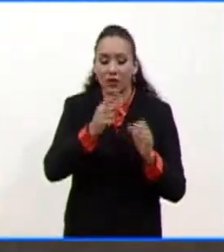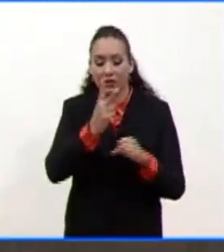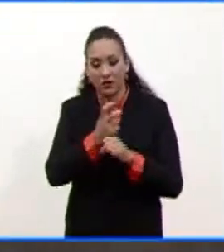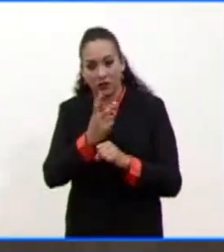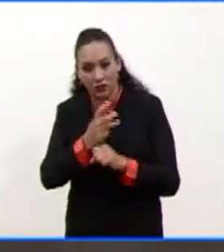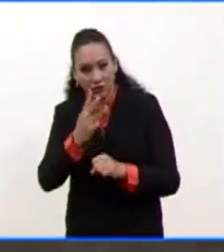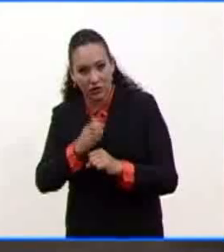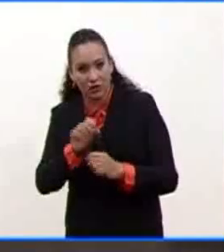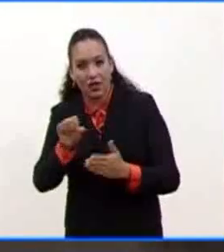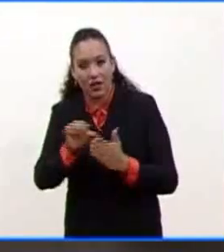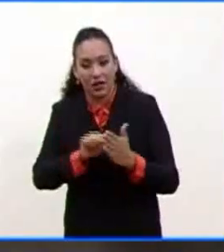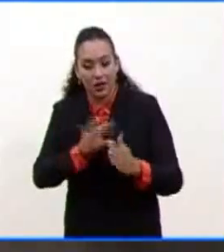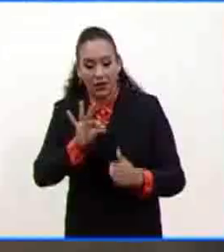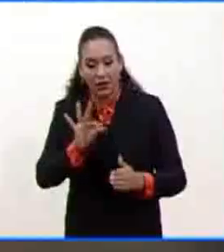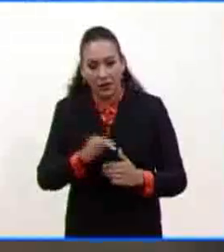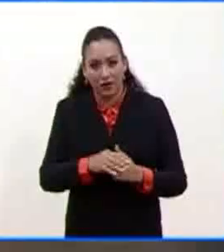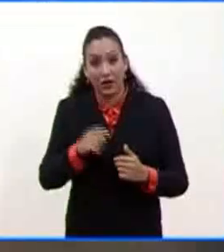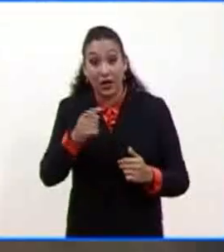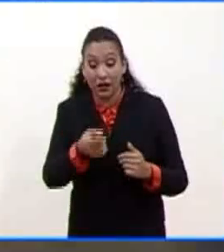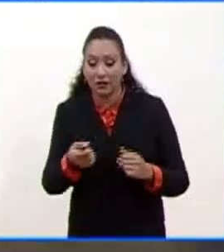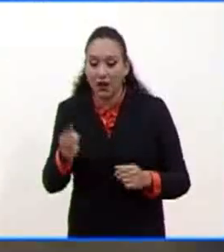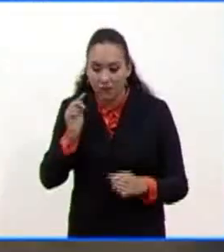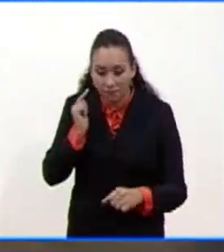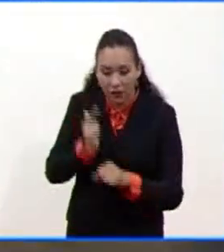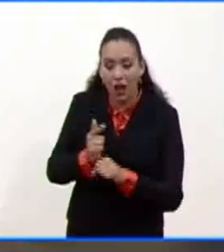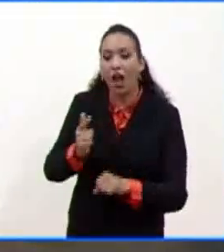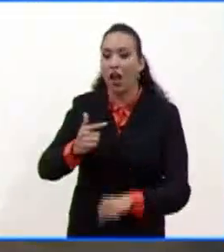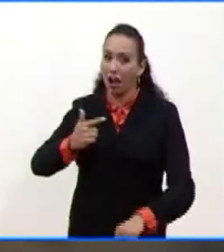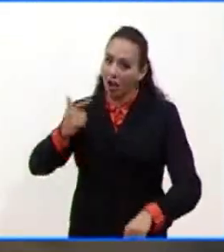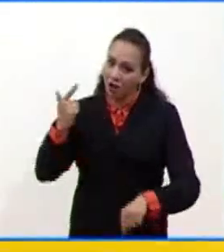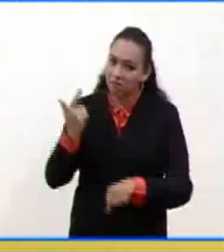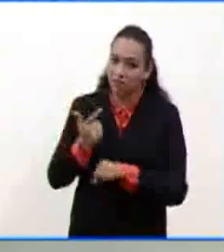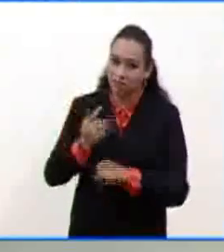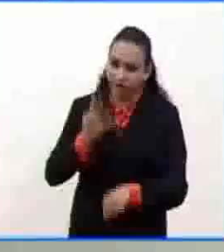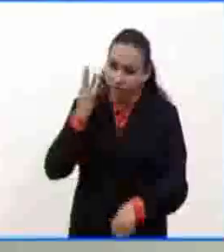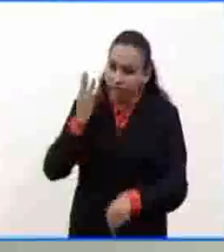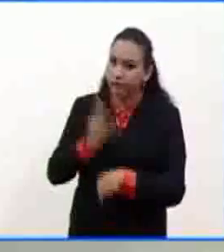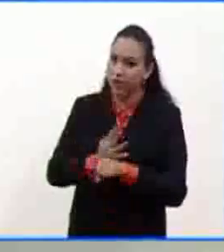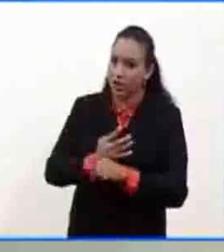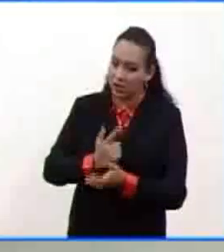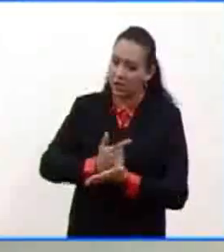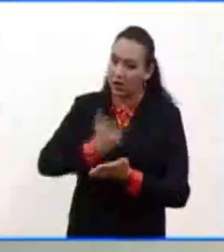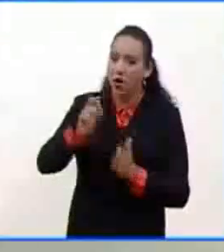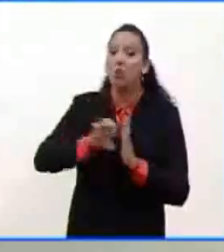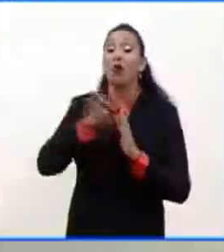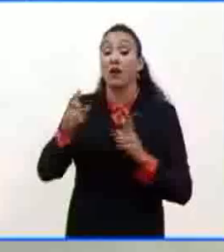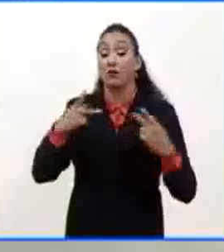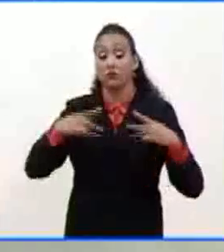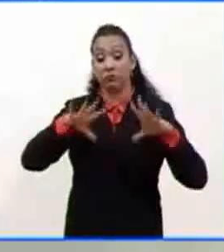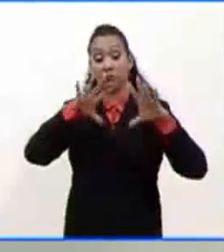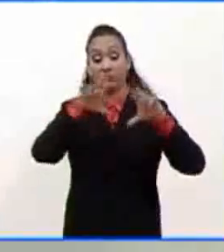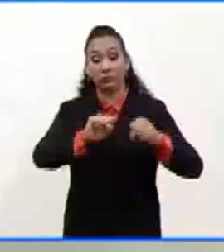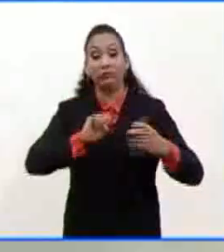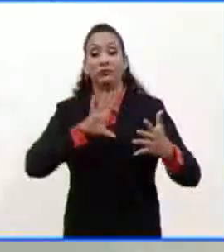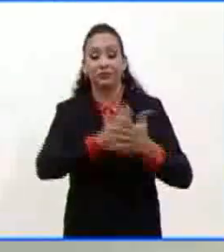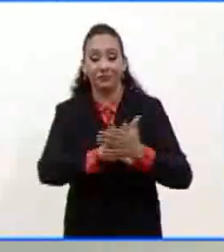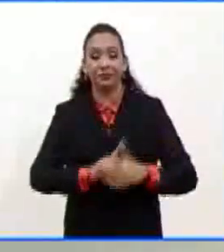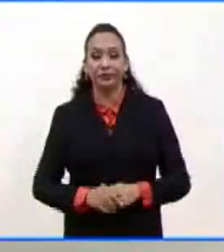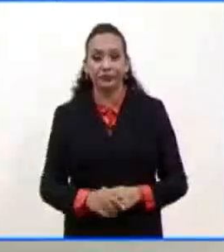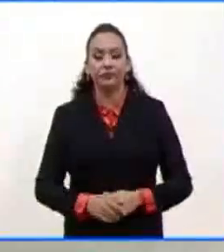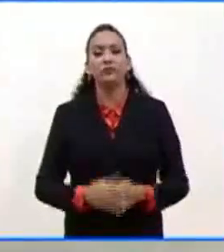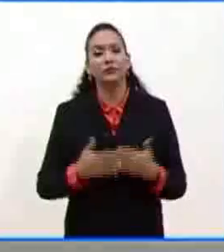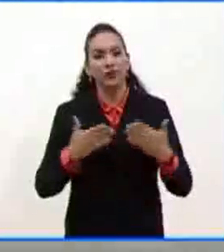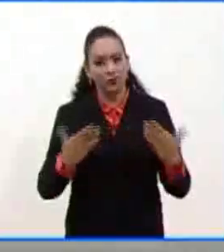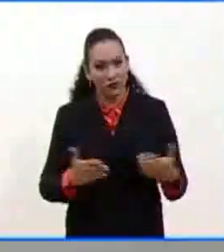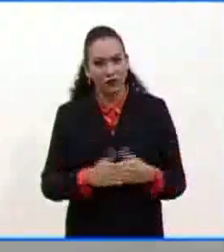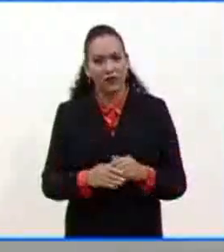del artículo 40, se le impondrán las penas más severas posibles, así como la prisión preventiva oficiosa. En tanto que en